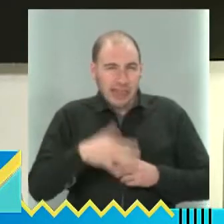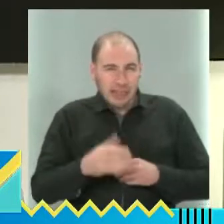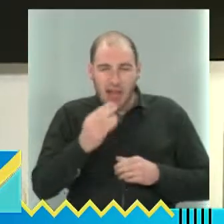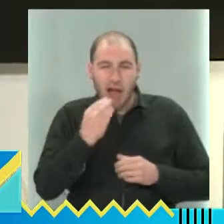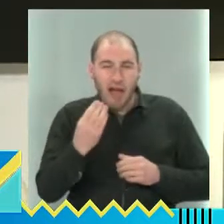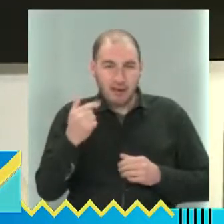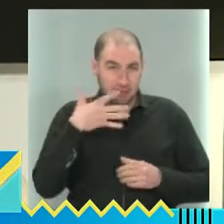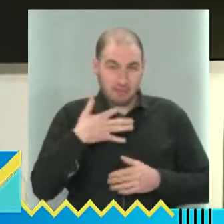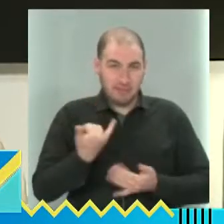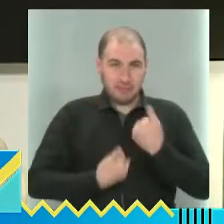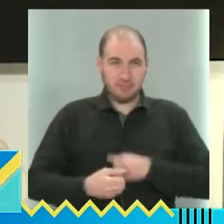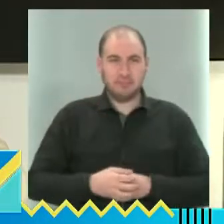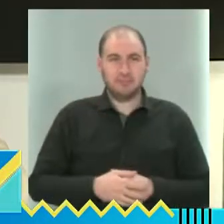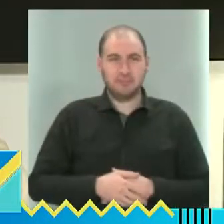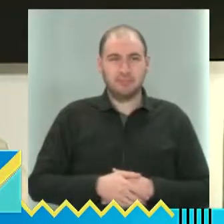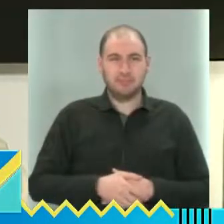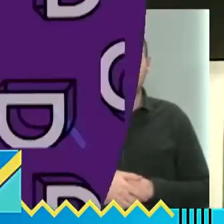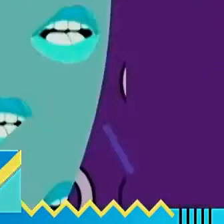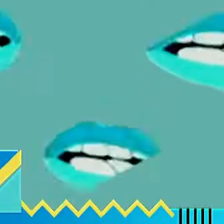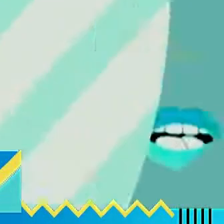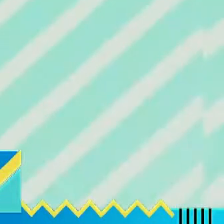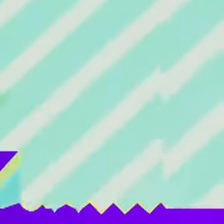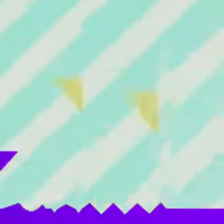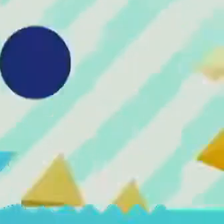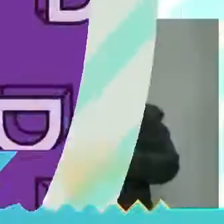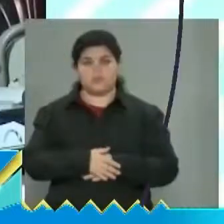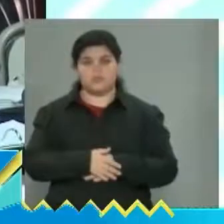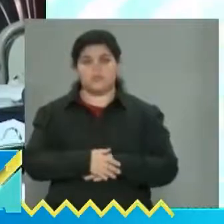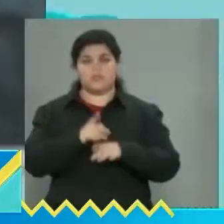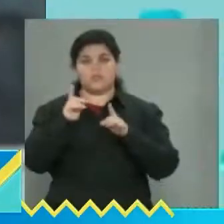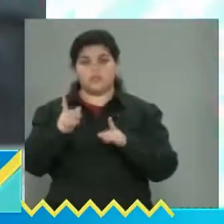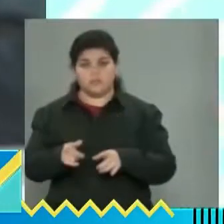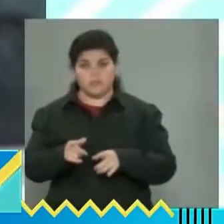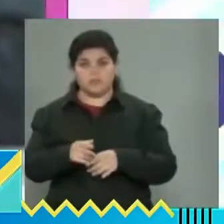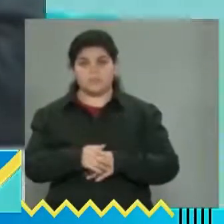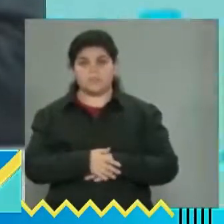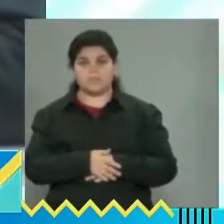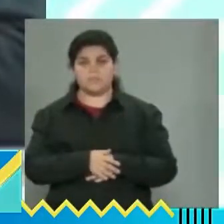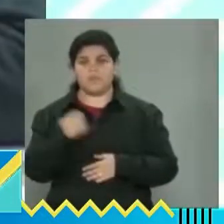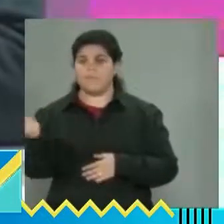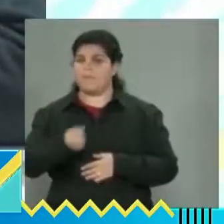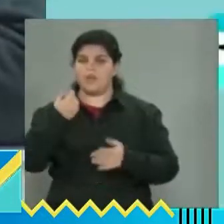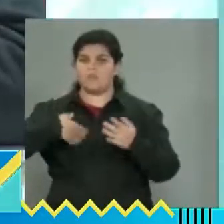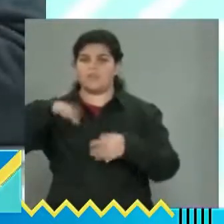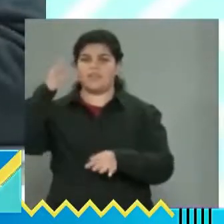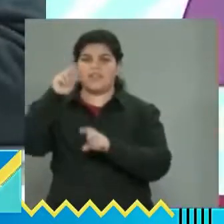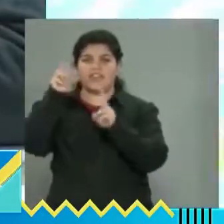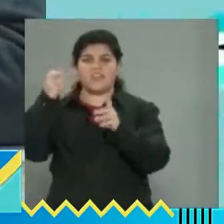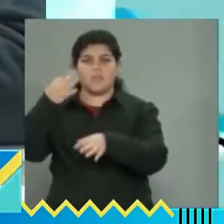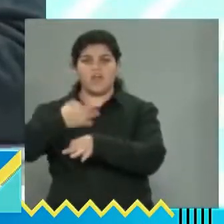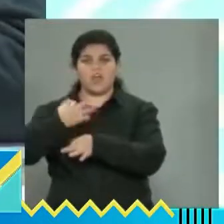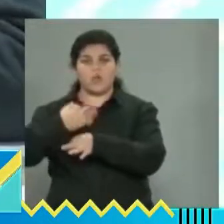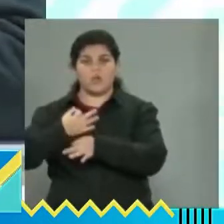dice el niño. Esto nos decía. Fundamentalmente el tema escolar, porque los niños